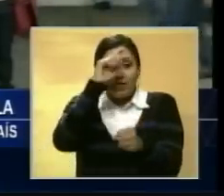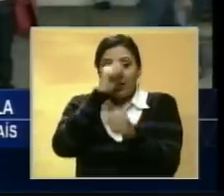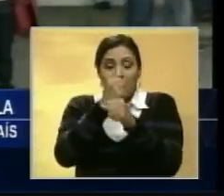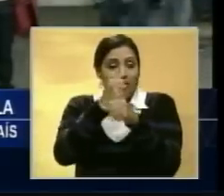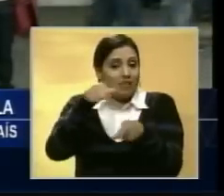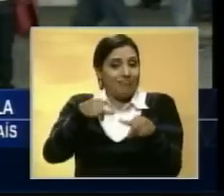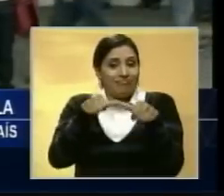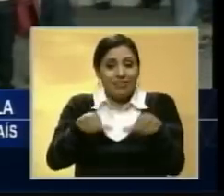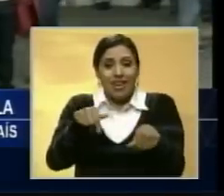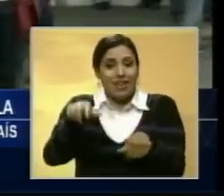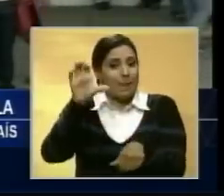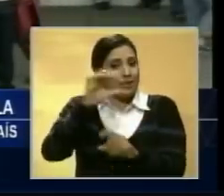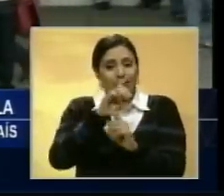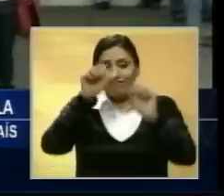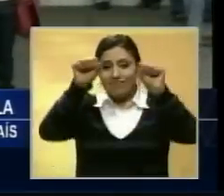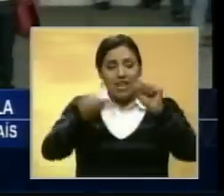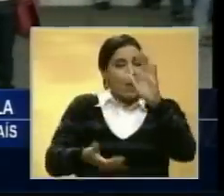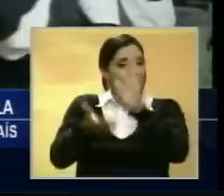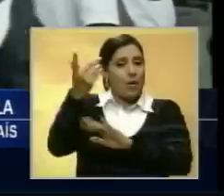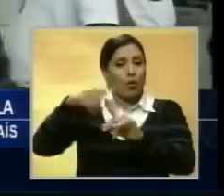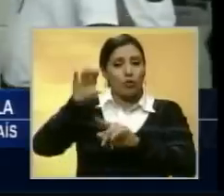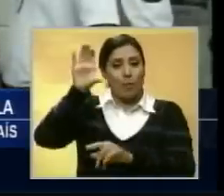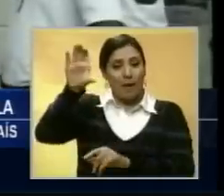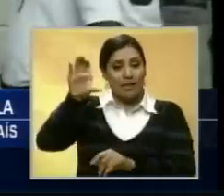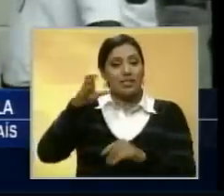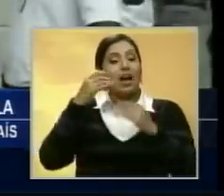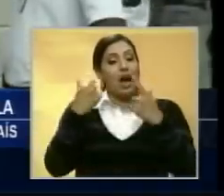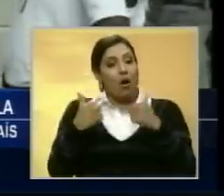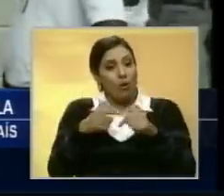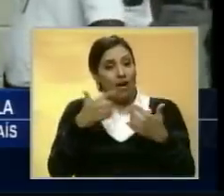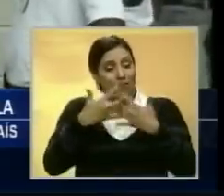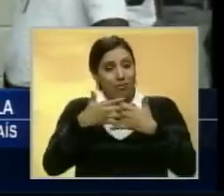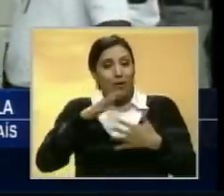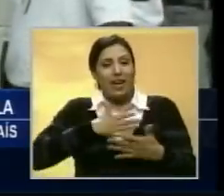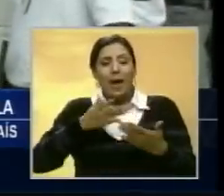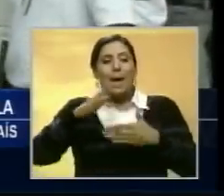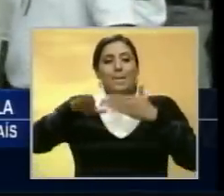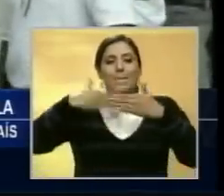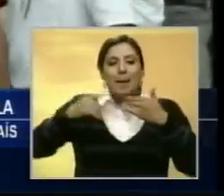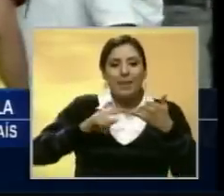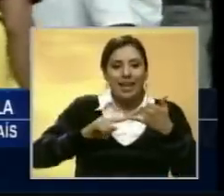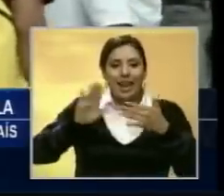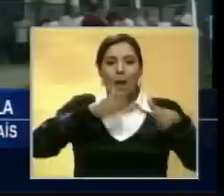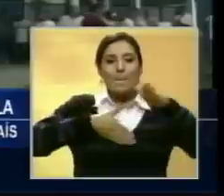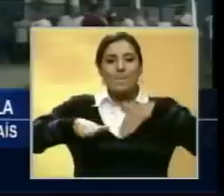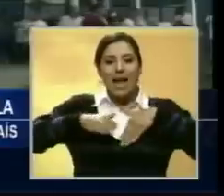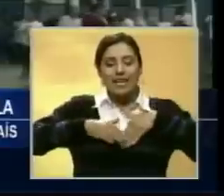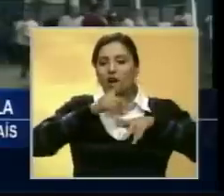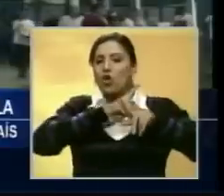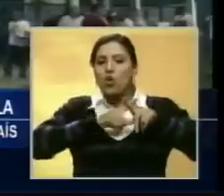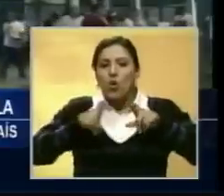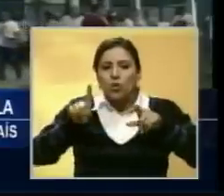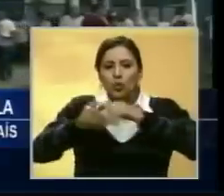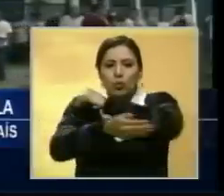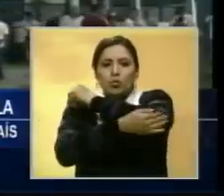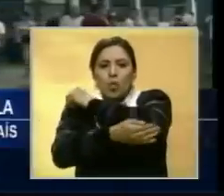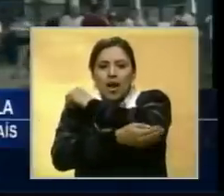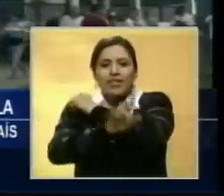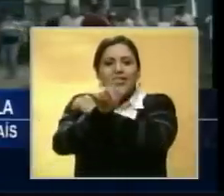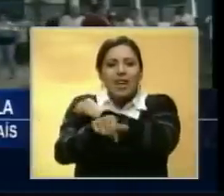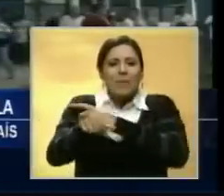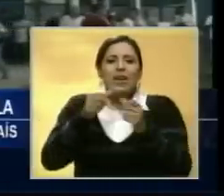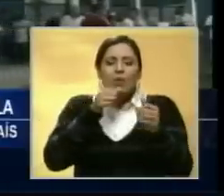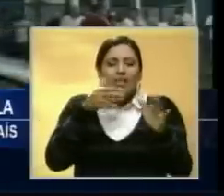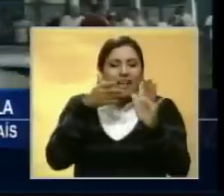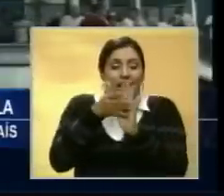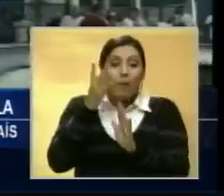seguir operando en el país. La compañía estadounidense dedicada a la fabricación de papel higiénico, pañales y otros productos de higiene aclaró